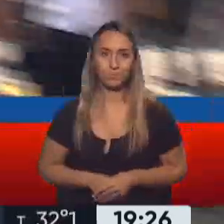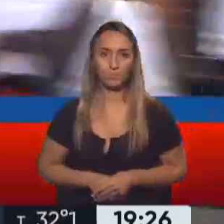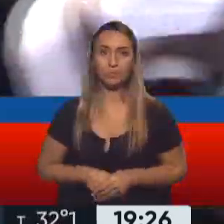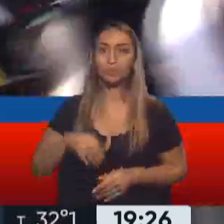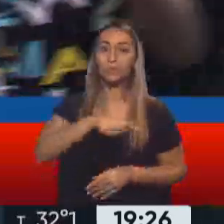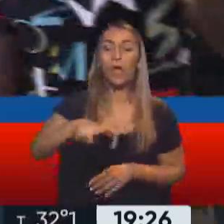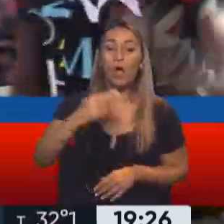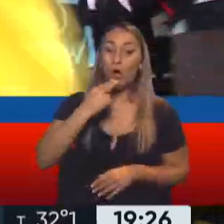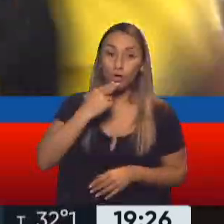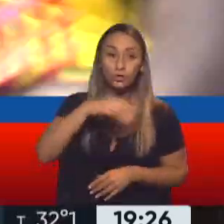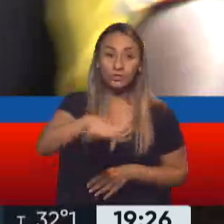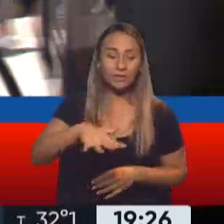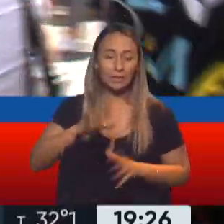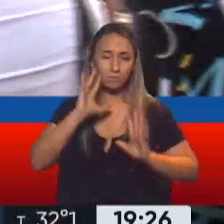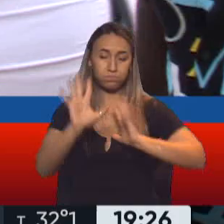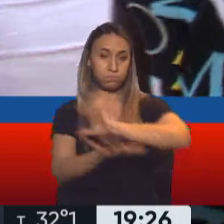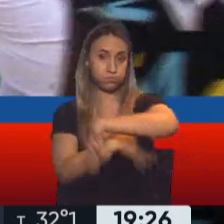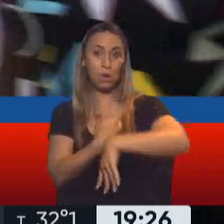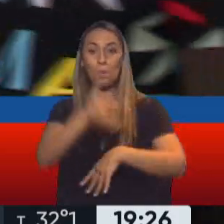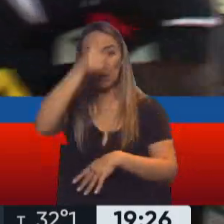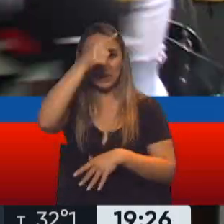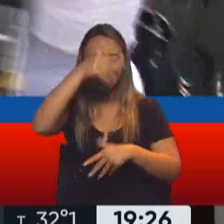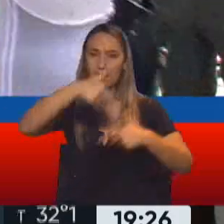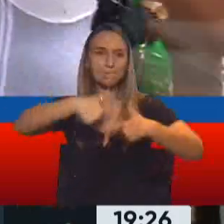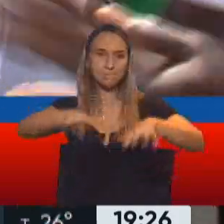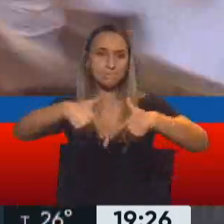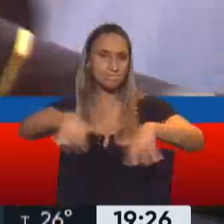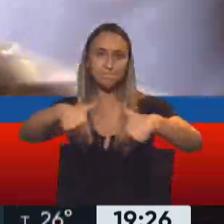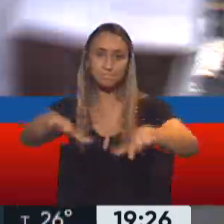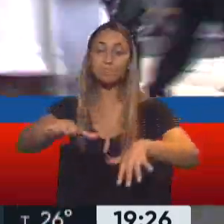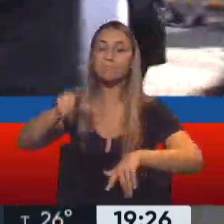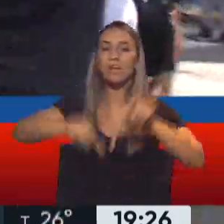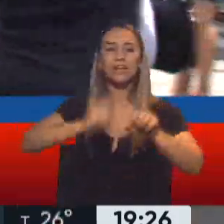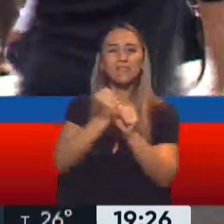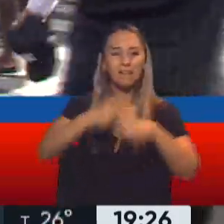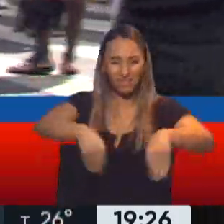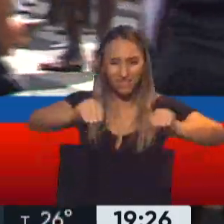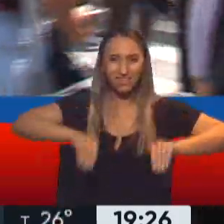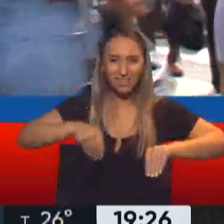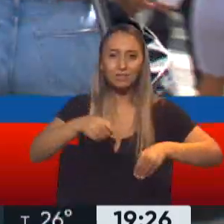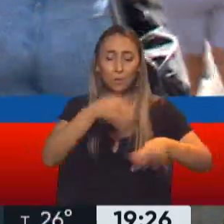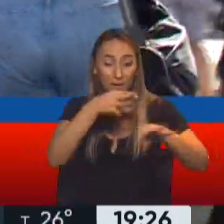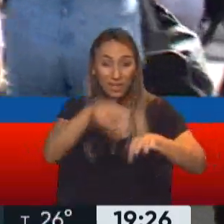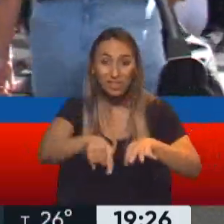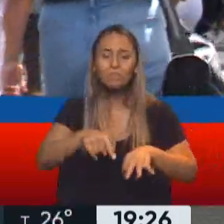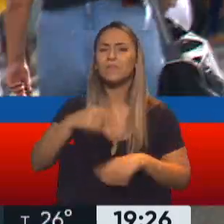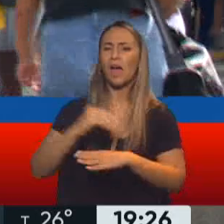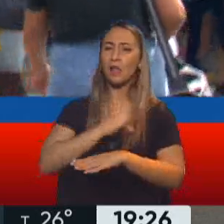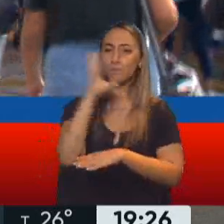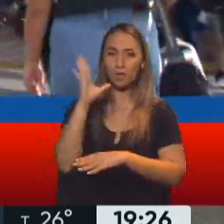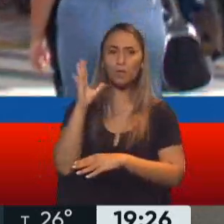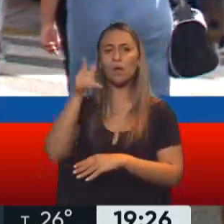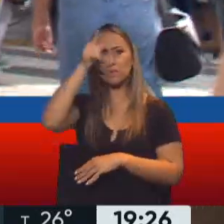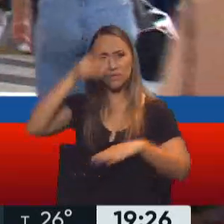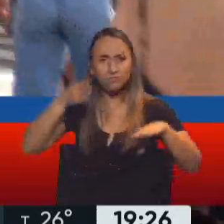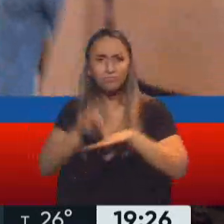Tensión en Once, la policía desalojó a Manteros. A dos días de la Nochebuena, la policía de la ciudad realizó esta madrugada operativos